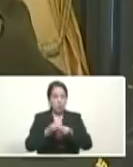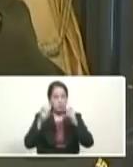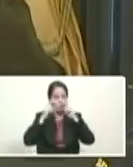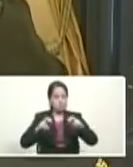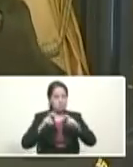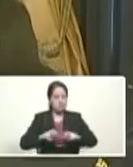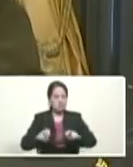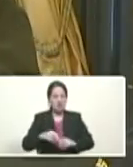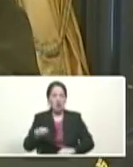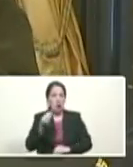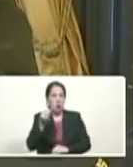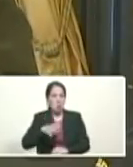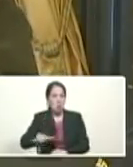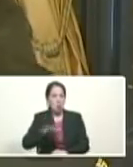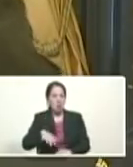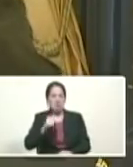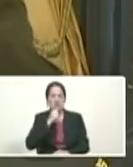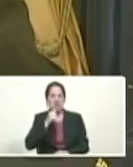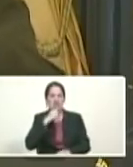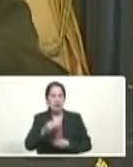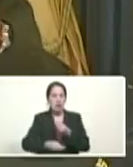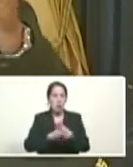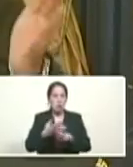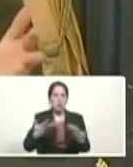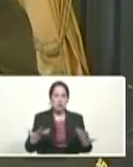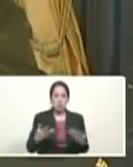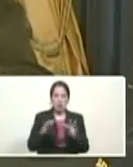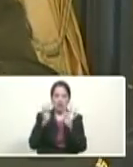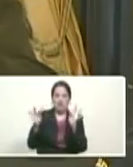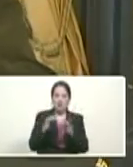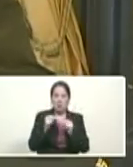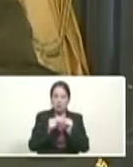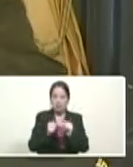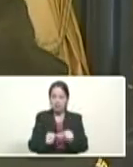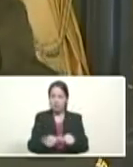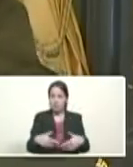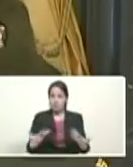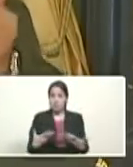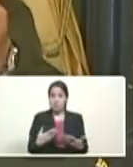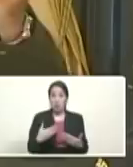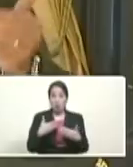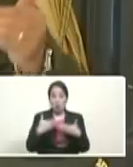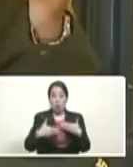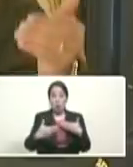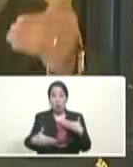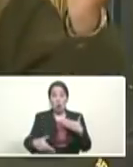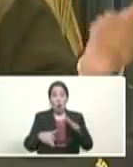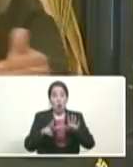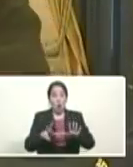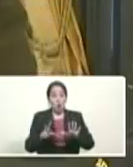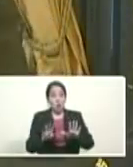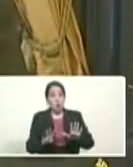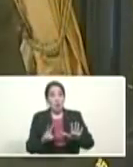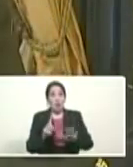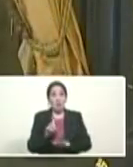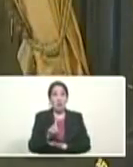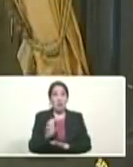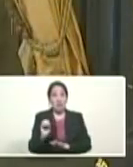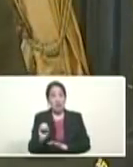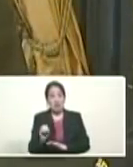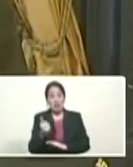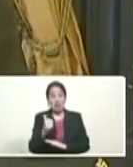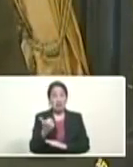donde lo hicieron quién lo hizo y de qué manera lo continuaron durante todos los días 8 9 10 11 12